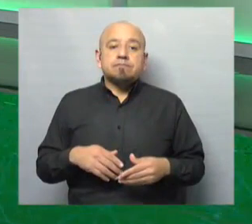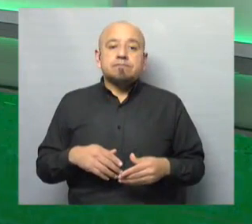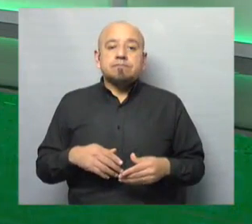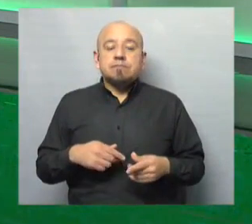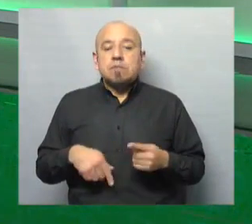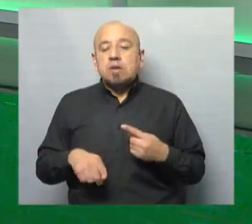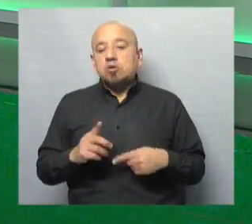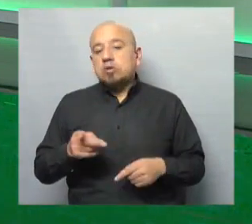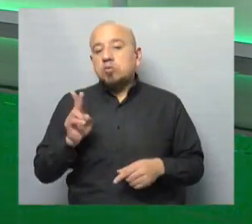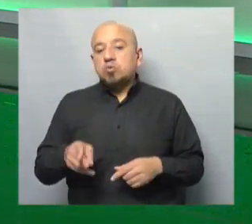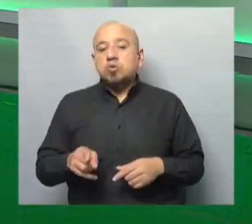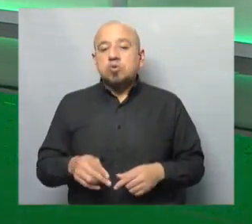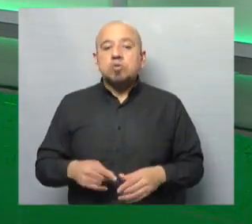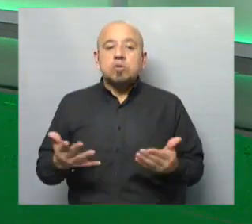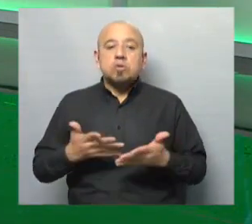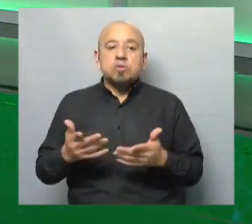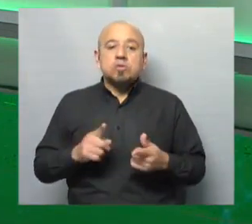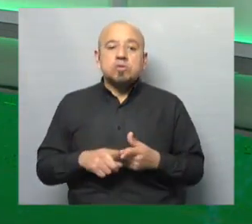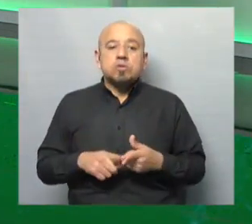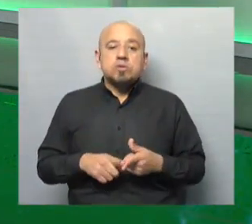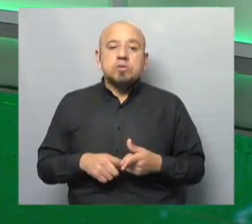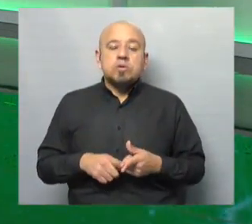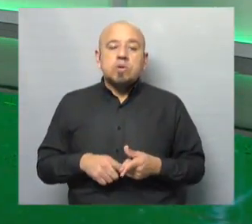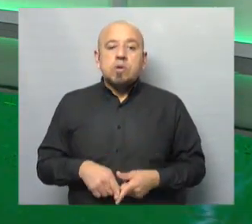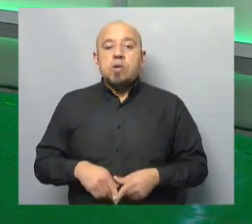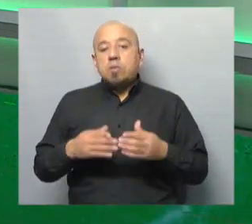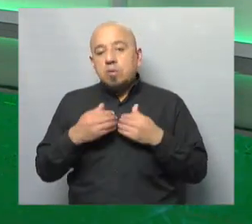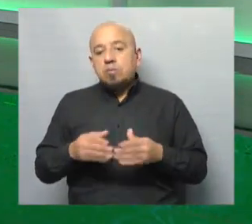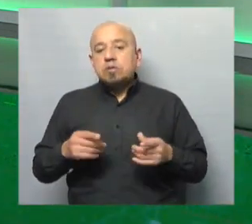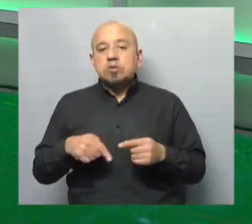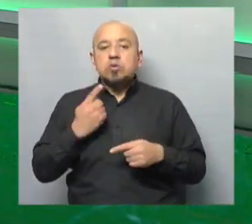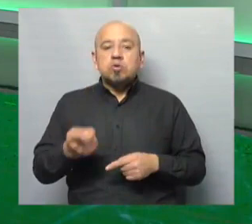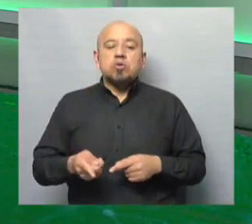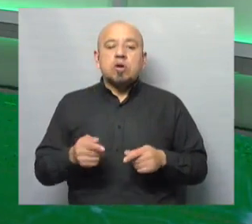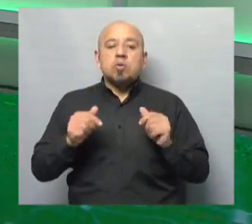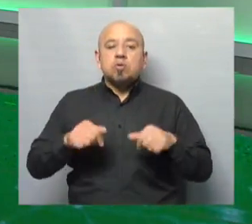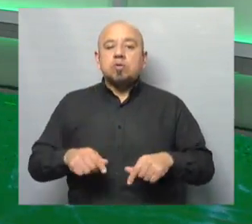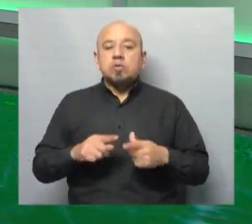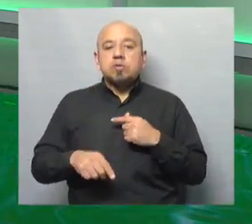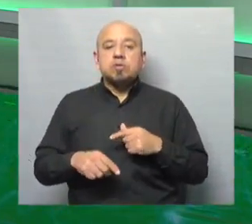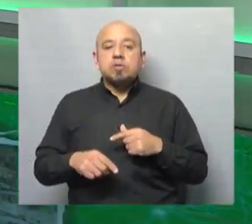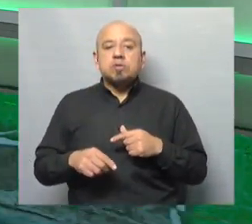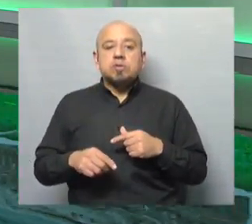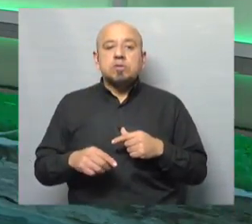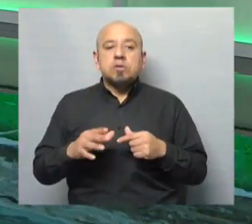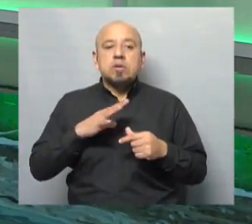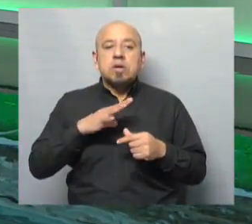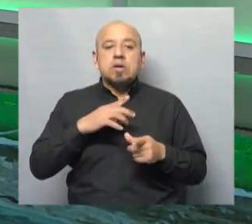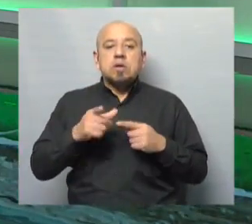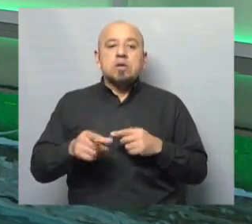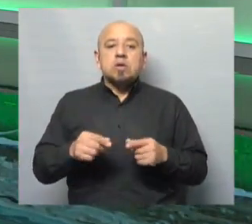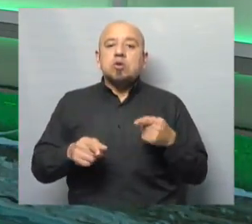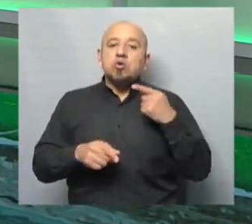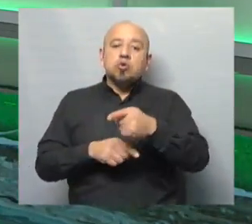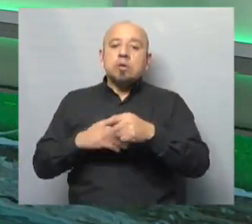mencionado vamos ahora a mencionar otros exacto vamos a empezar con otro de los hechos de estas jornadas se constató un acto vandálico contra